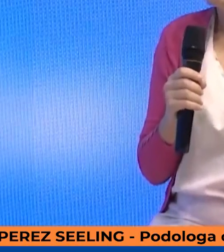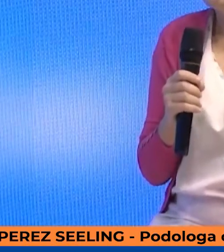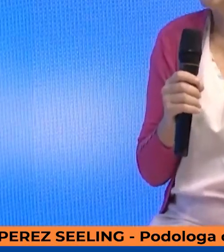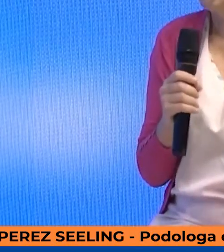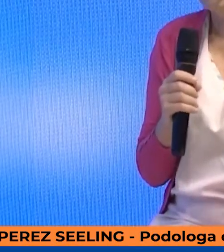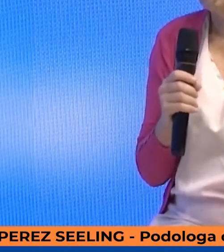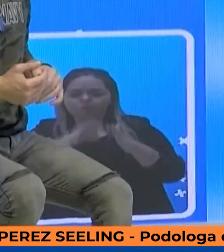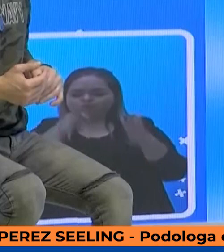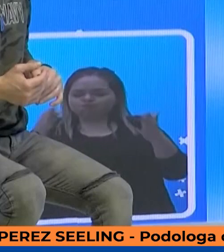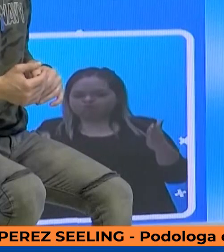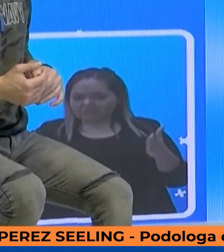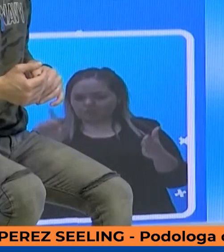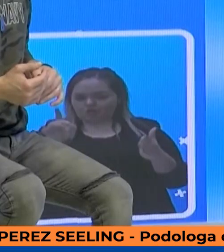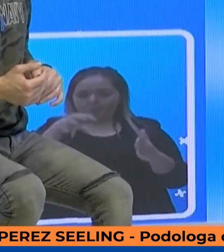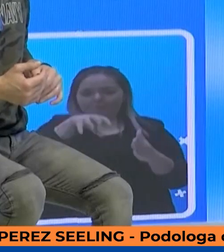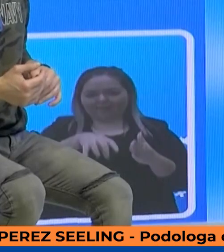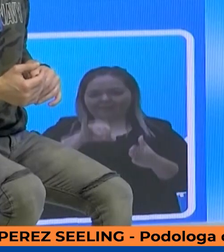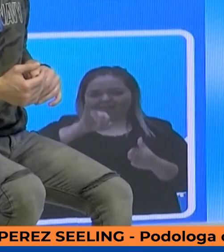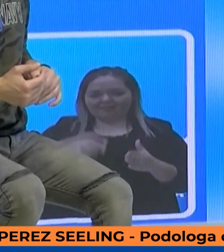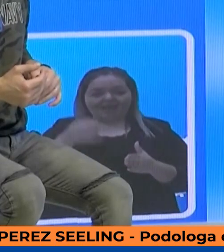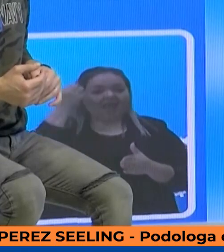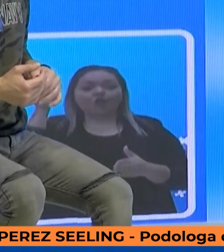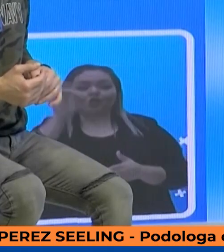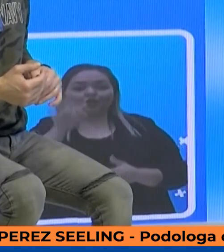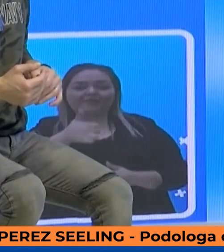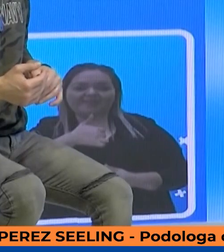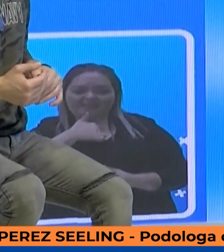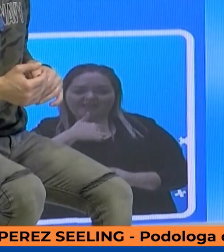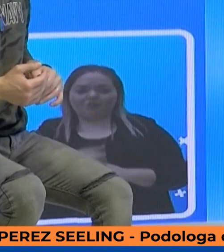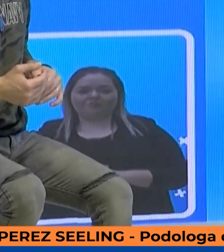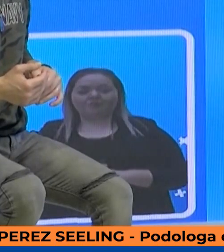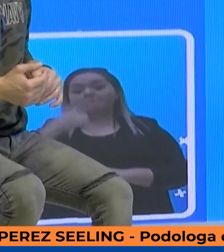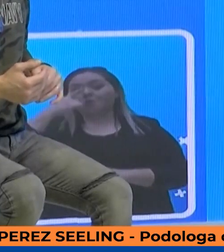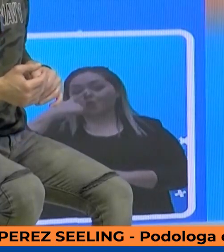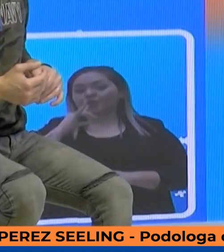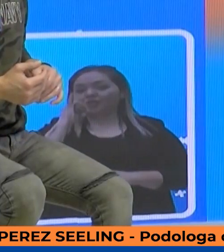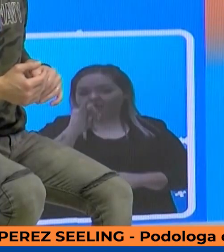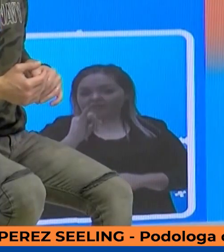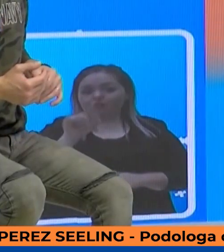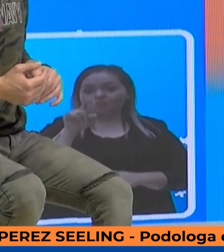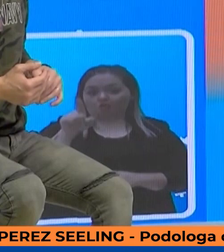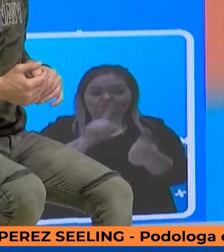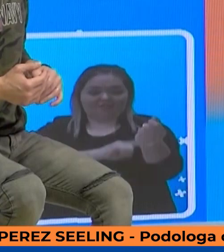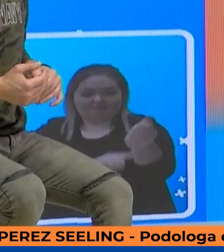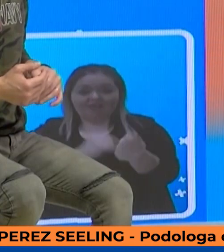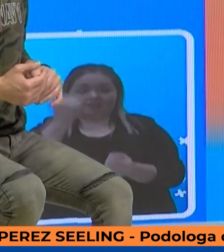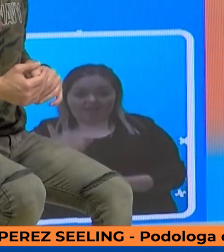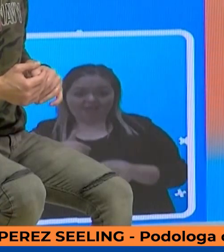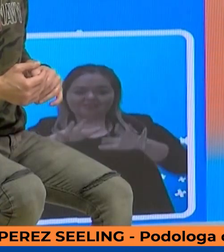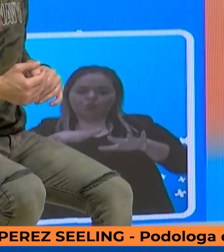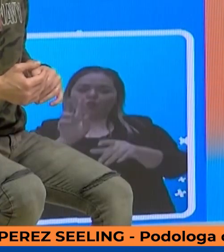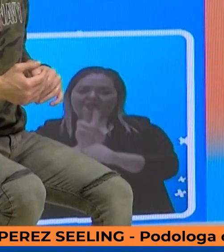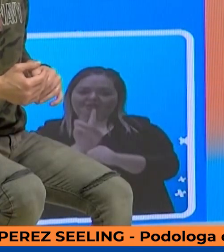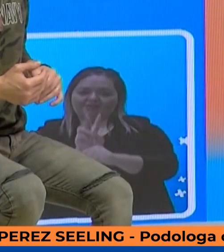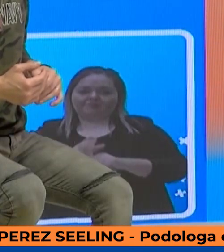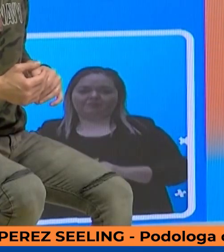2016. Sí, desde el 2016 hasta ahora. Hay instrumental muy liviano. Antes, un ejemplo,